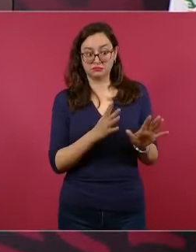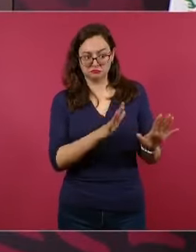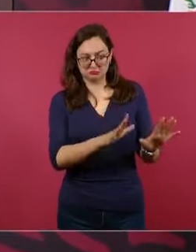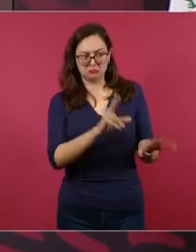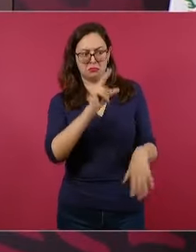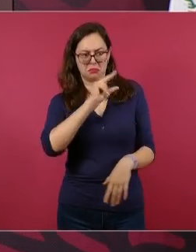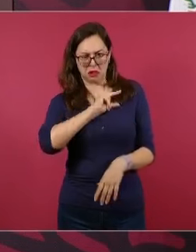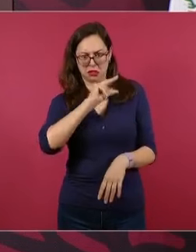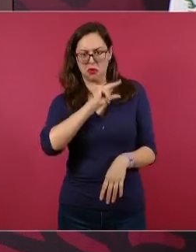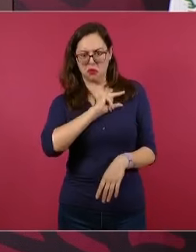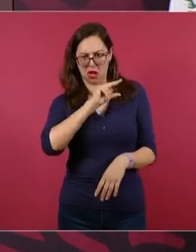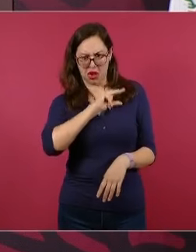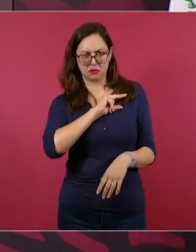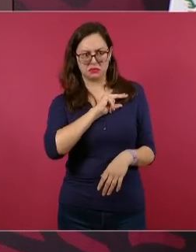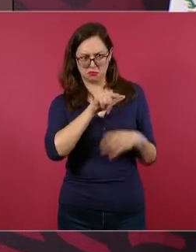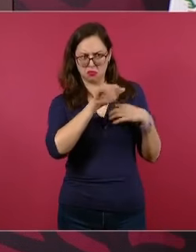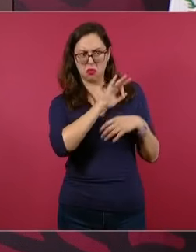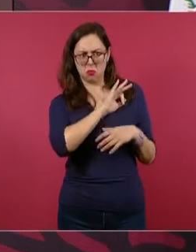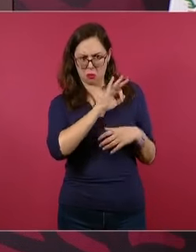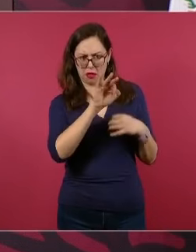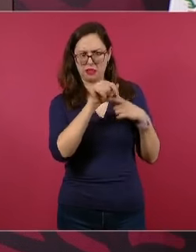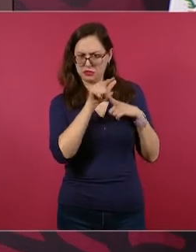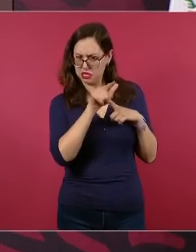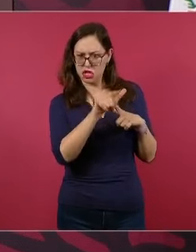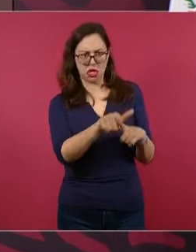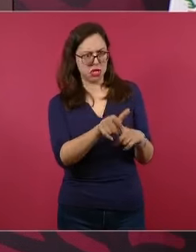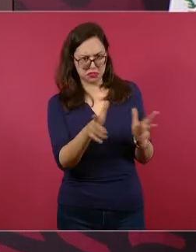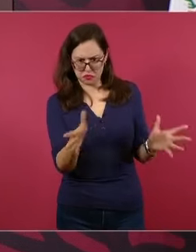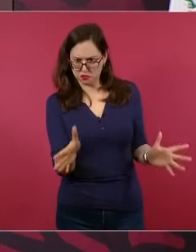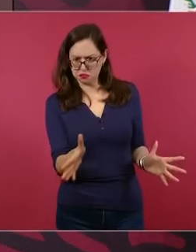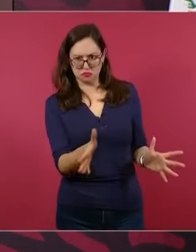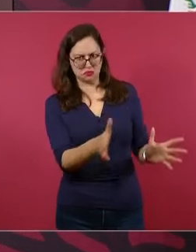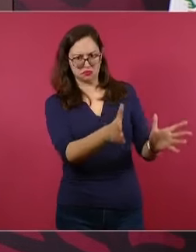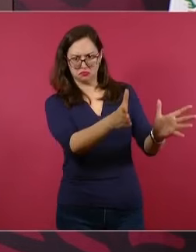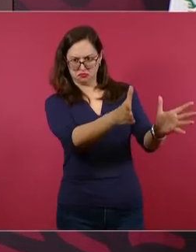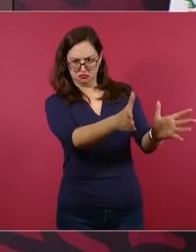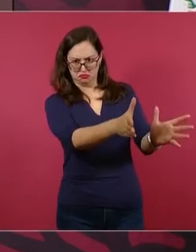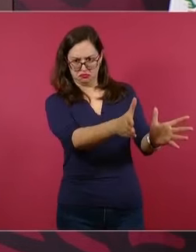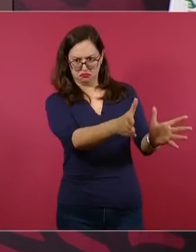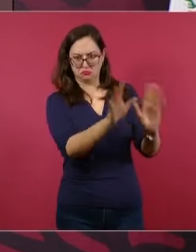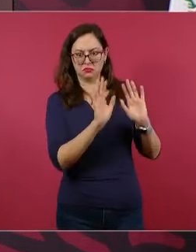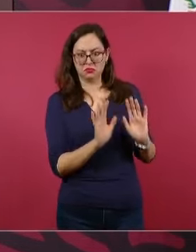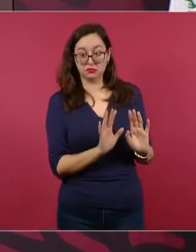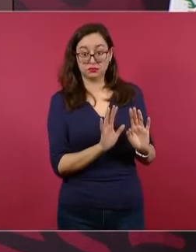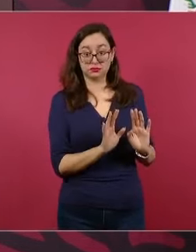tiene que cumplir con su responsabilidad